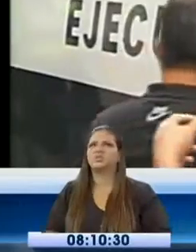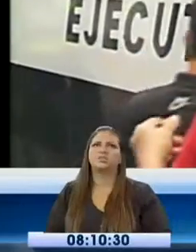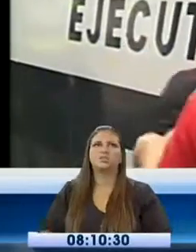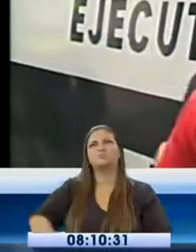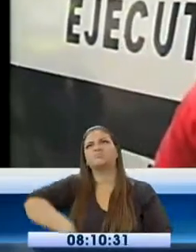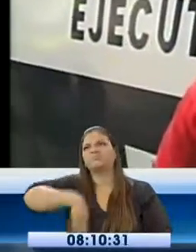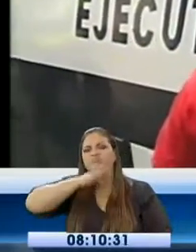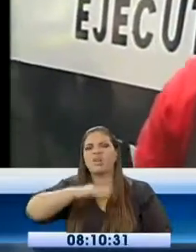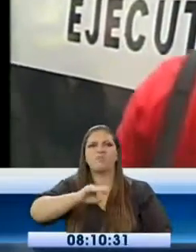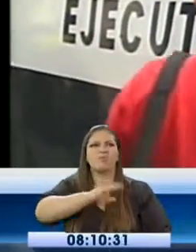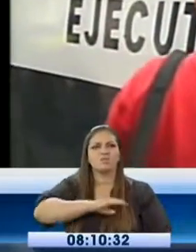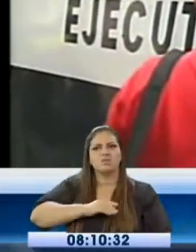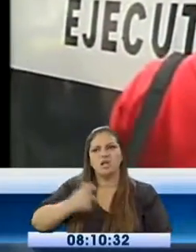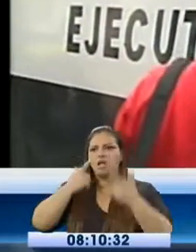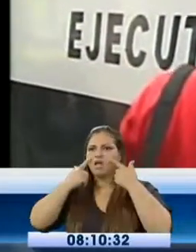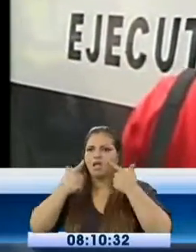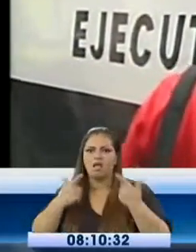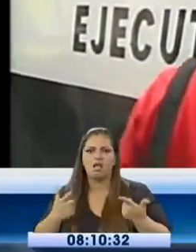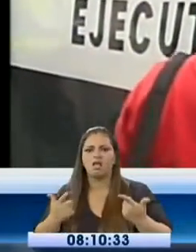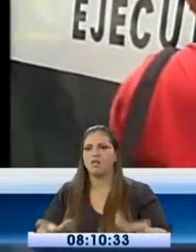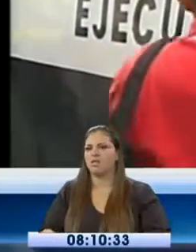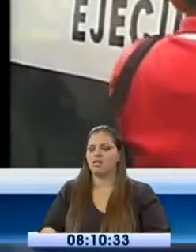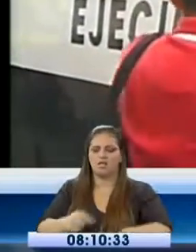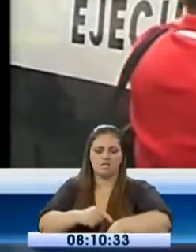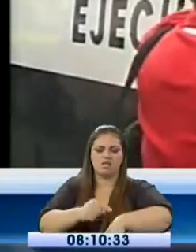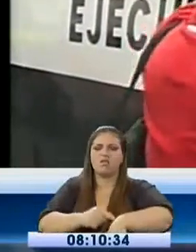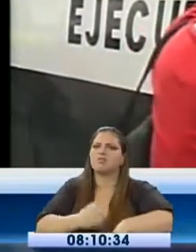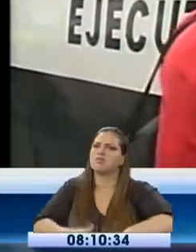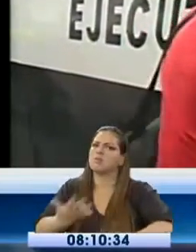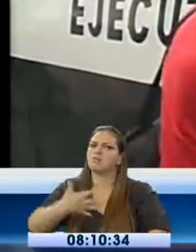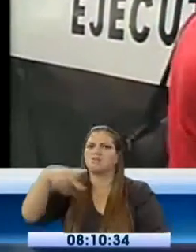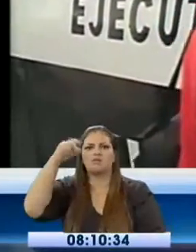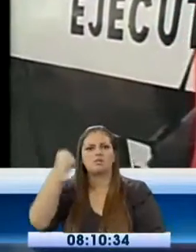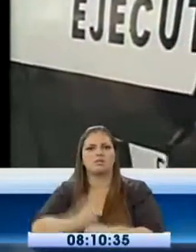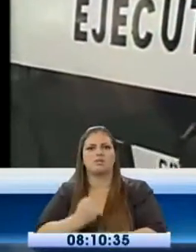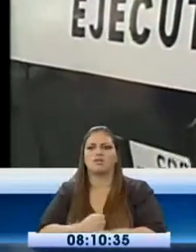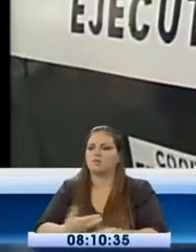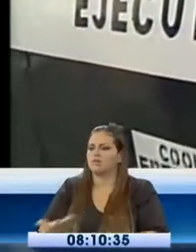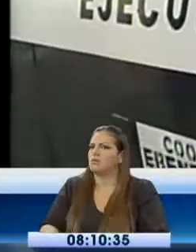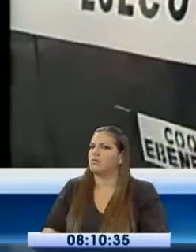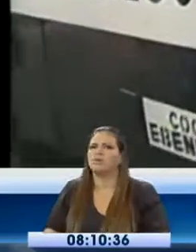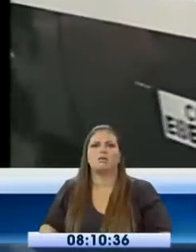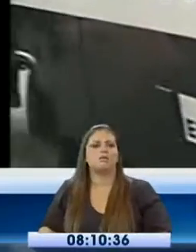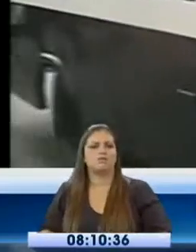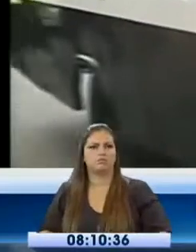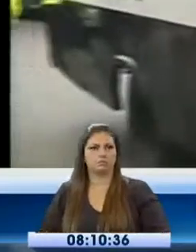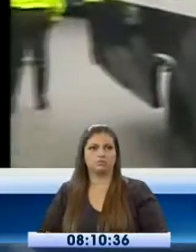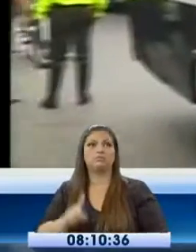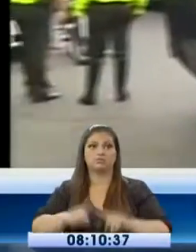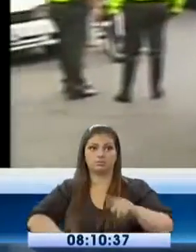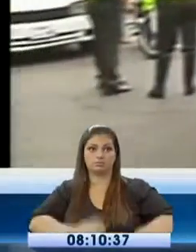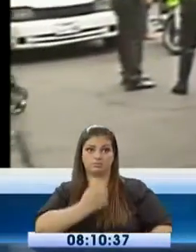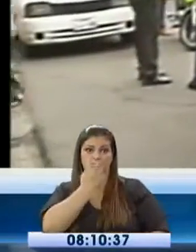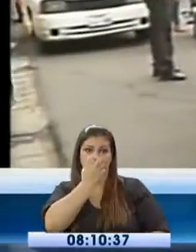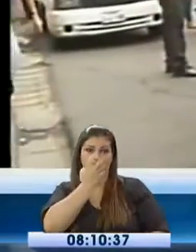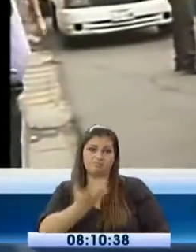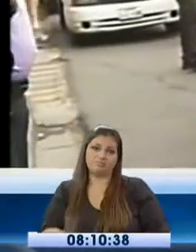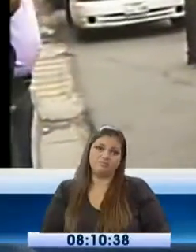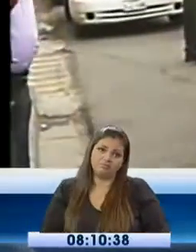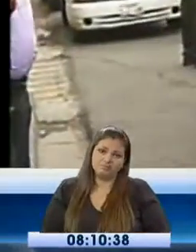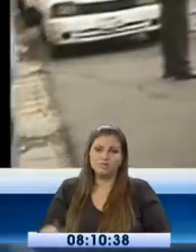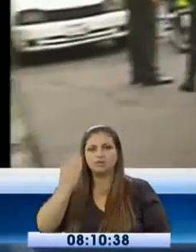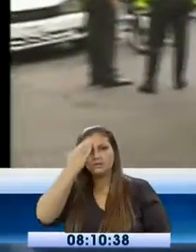circulación de ellos, van a los trabajos. Pero bueno, se trata de, claro, la seguridad de todos y de todas. Voy a preguntarle